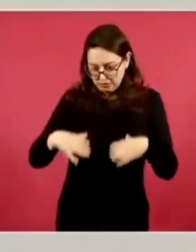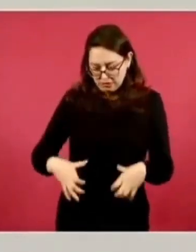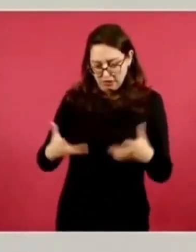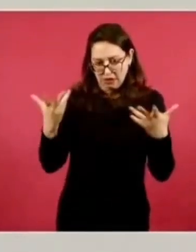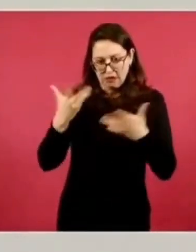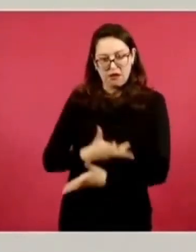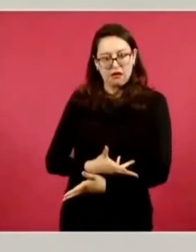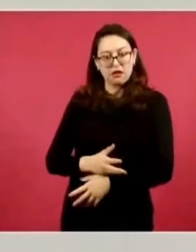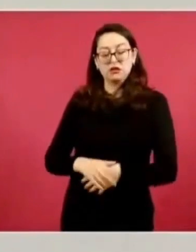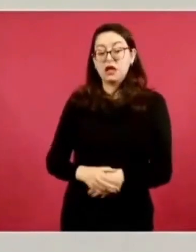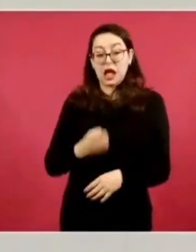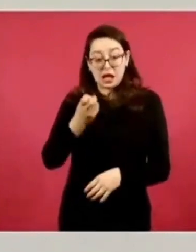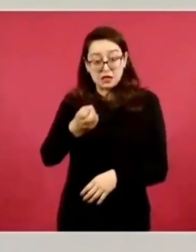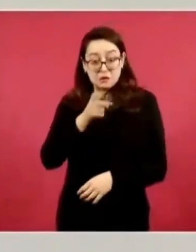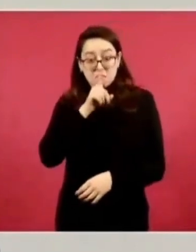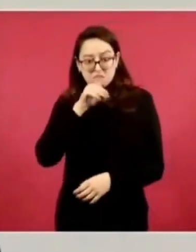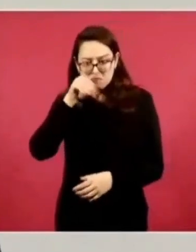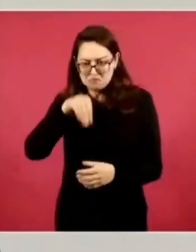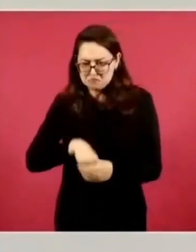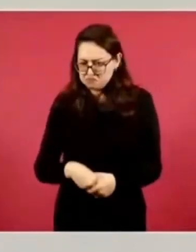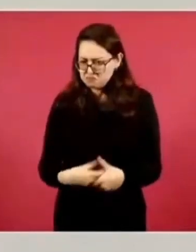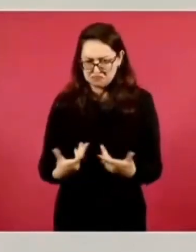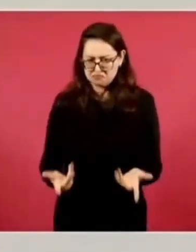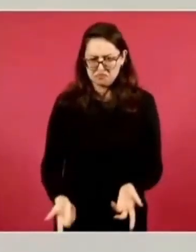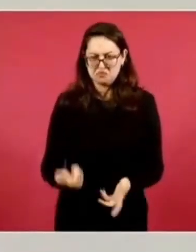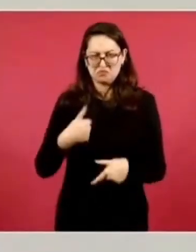secreto. Ahora,